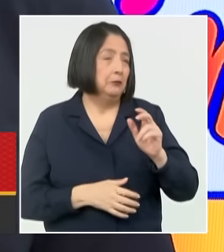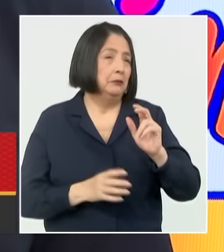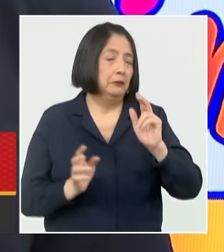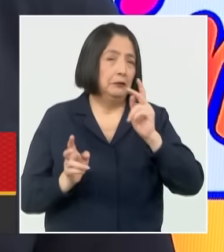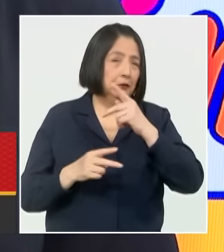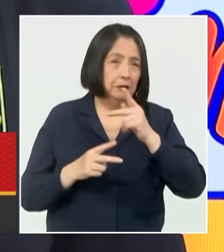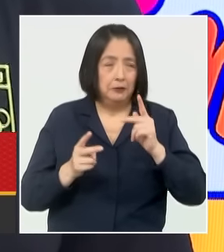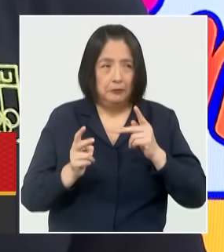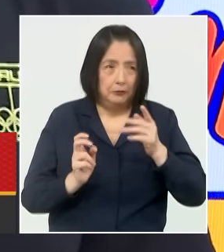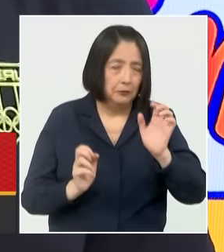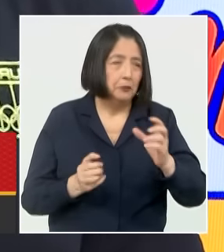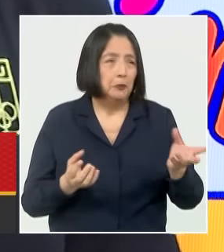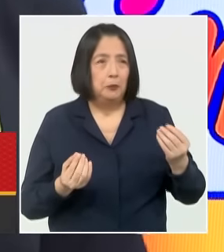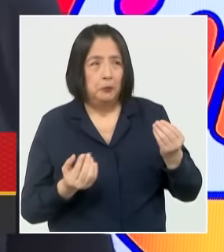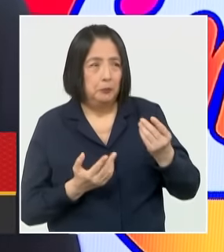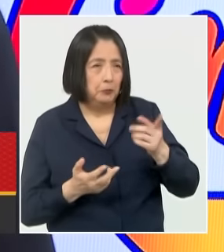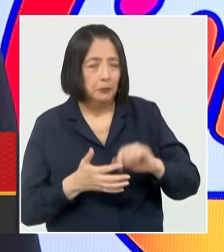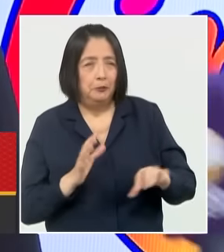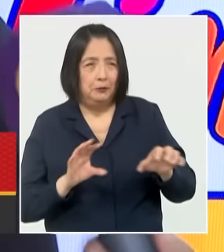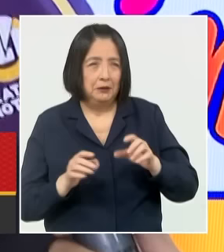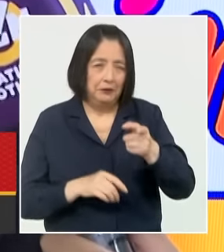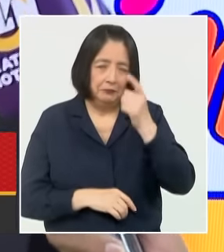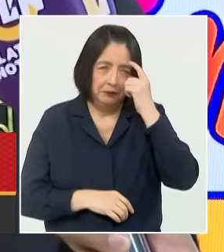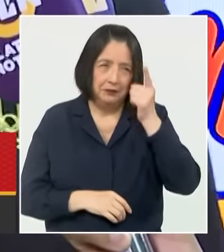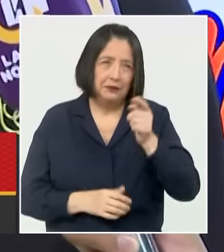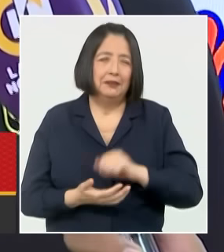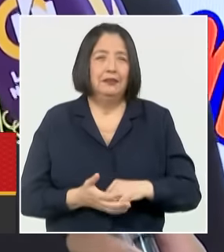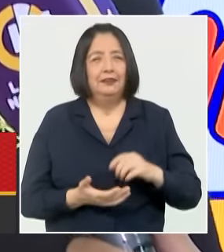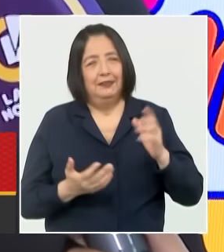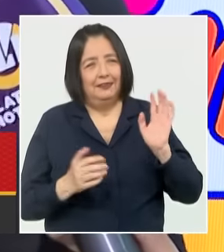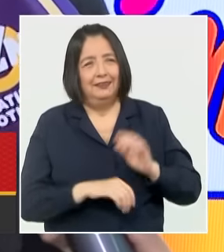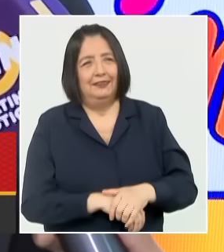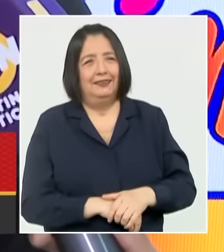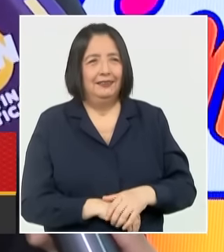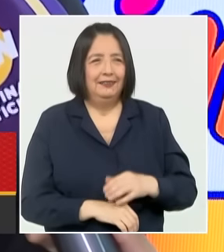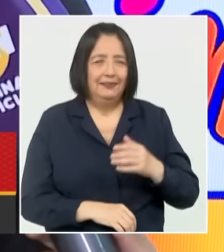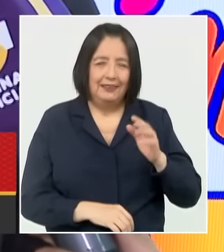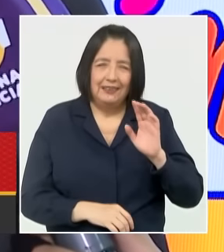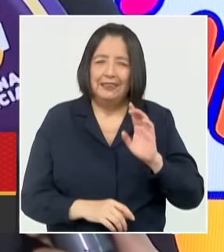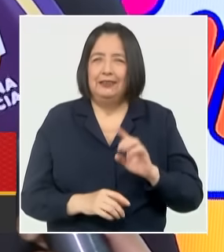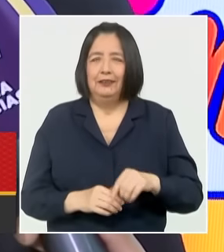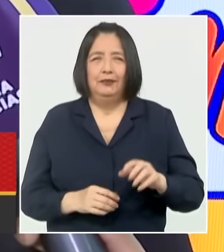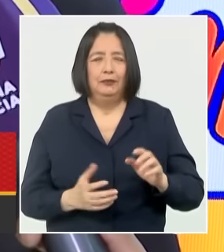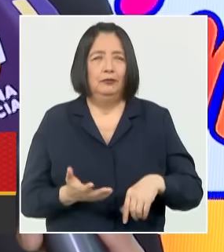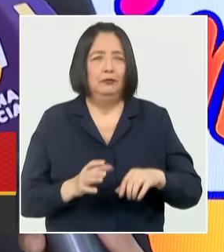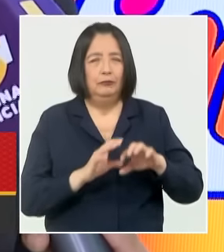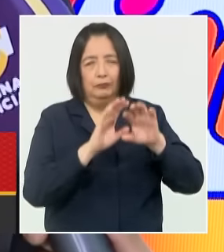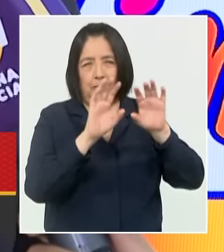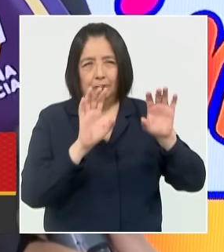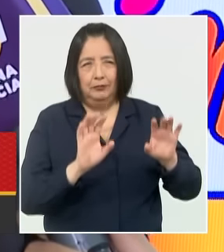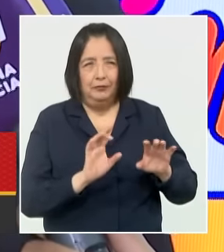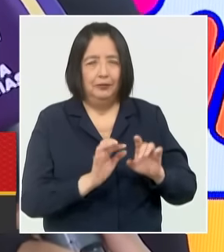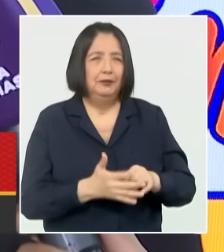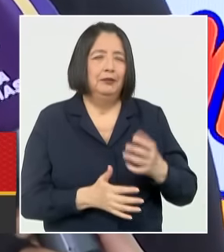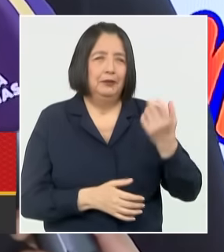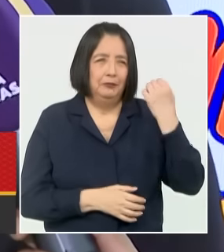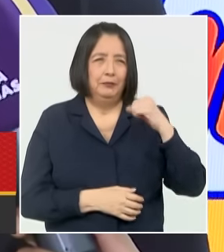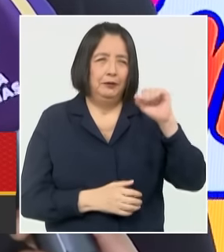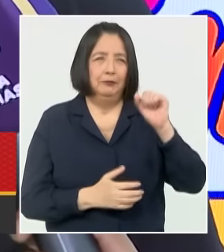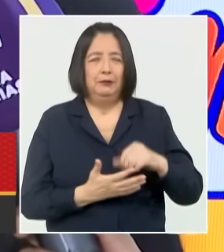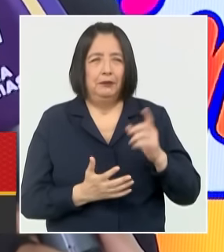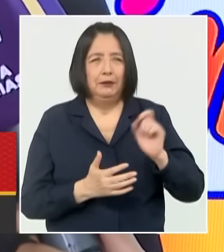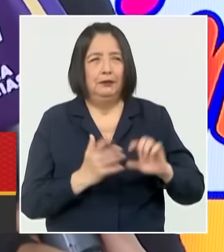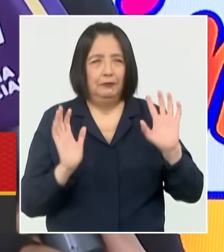fue ese momento. ¿Lo vas a armar? ¿Lo has pensado? Sí, no, de hecho ha habido un blog desde el primer viaje hasta lo que